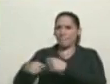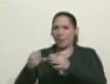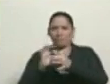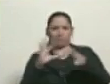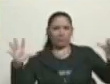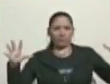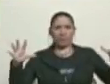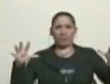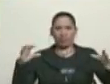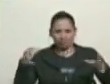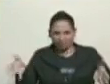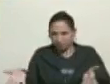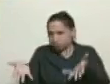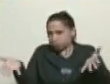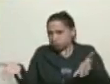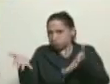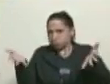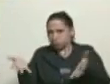crear cizaña,